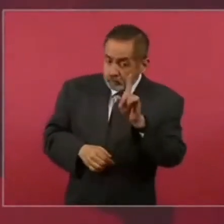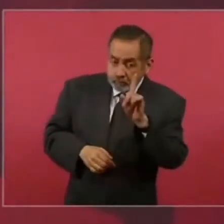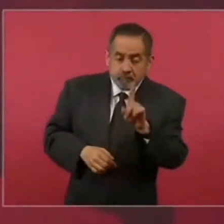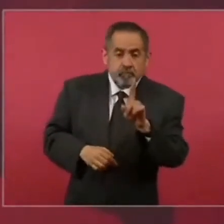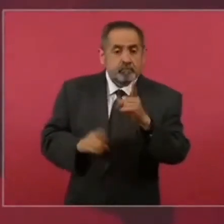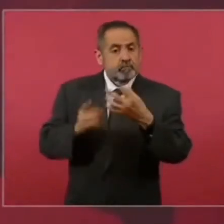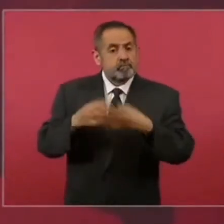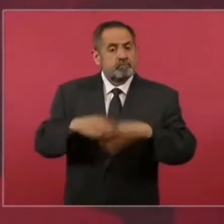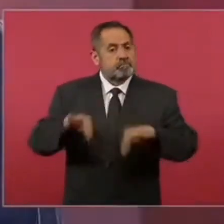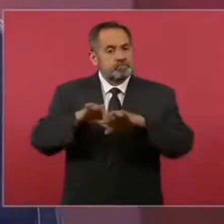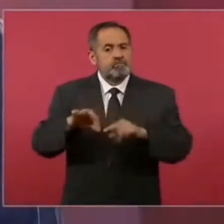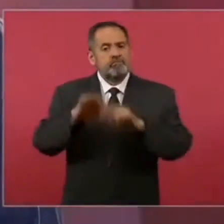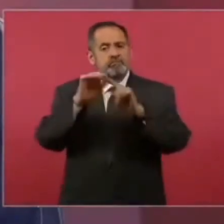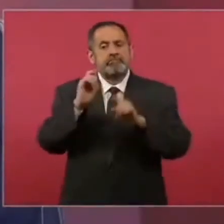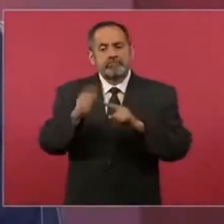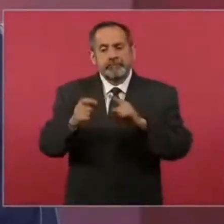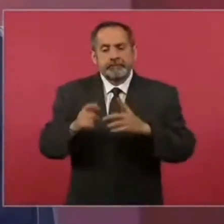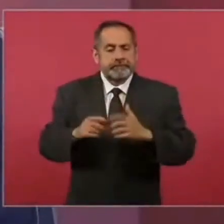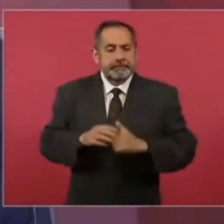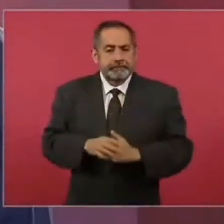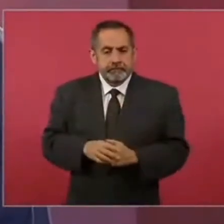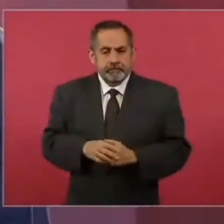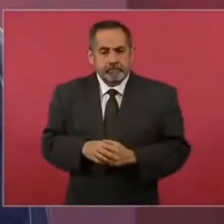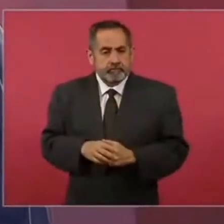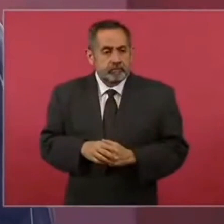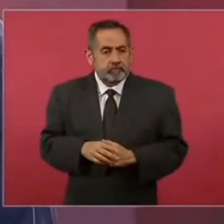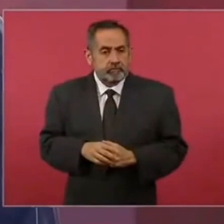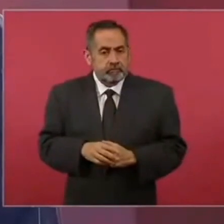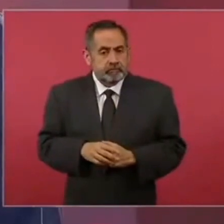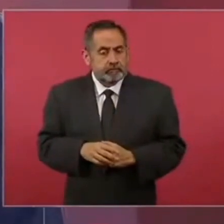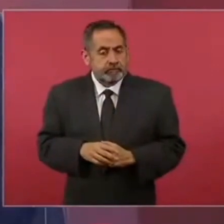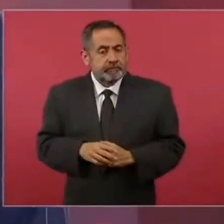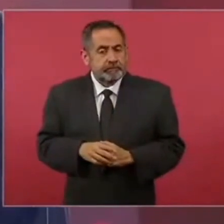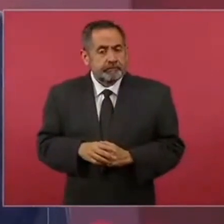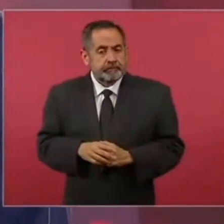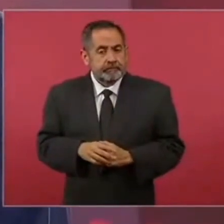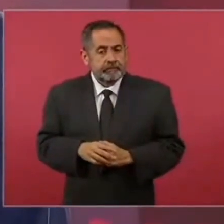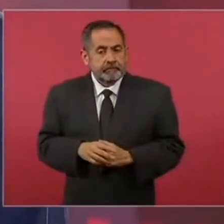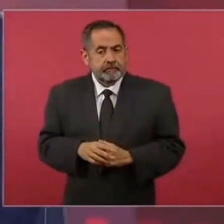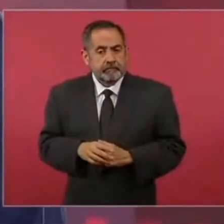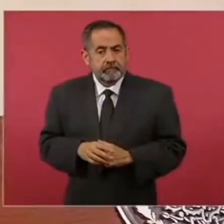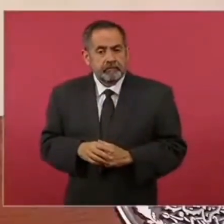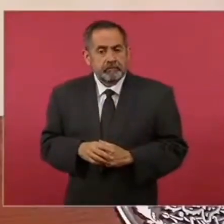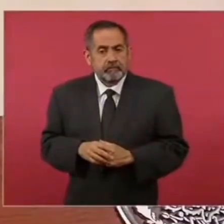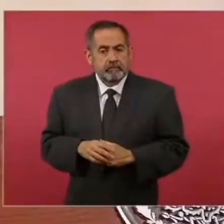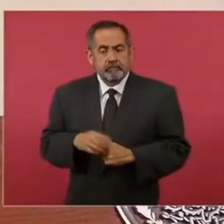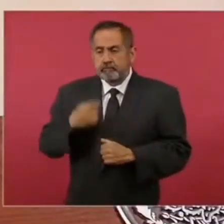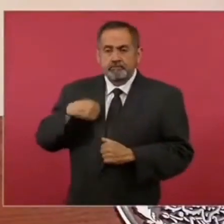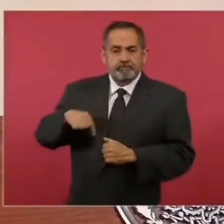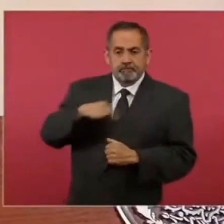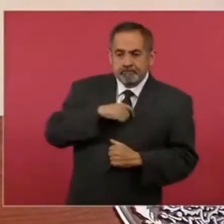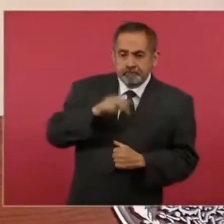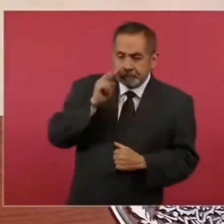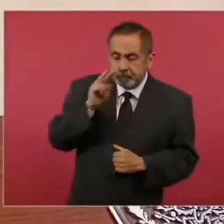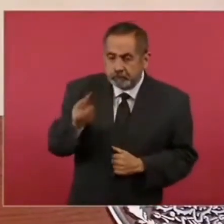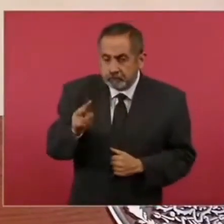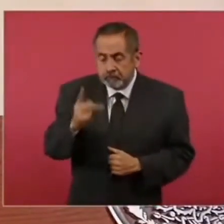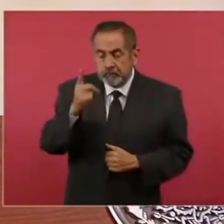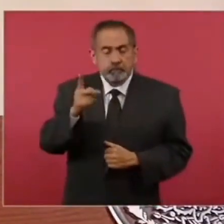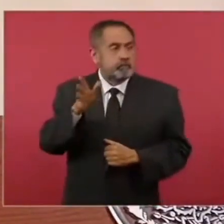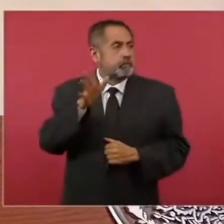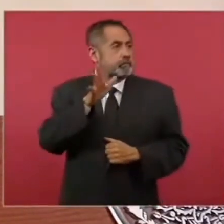importante que estemos asistiendo a un hecho